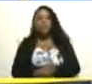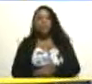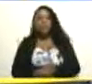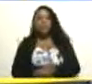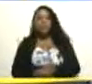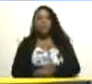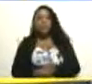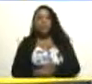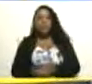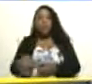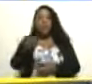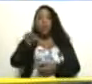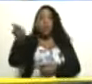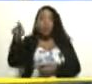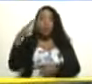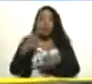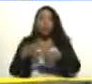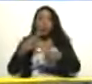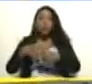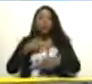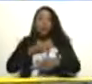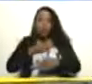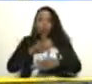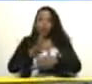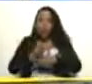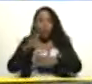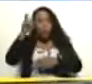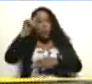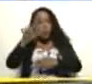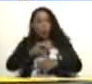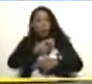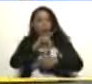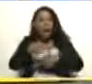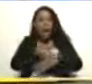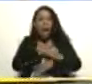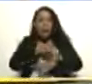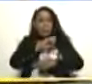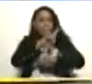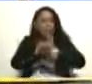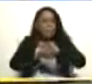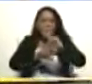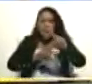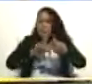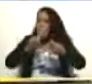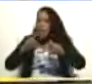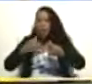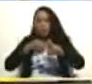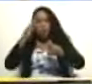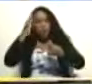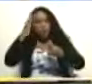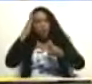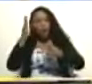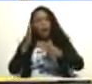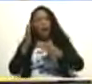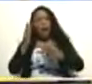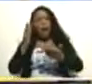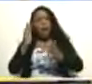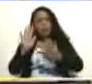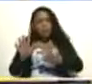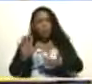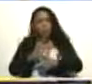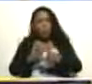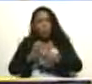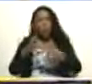Y con todos esos riesgos nos fuimos a los pueblos, a los caseríos, a las calles, a hacer política como sabemos hacer nosotros, a pie, con la